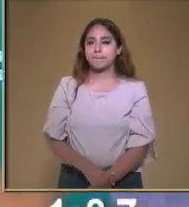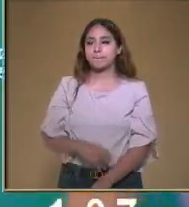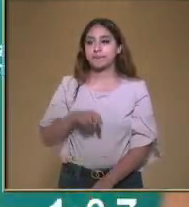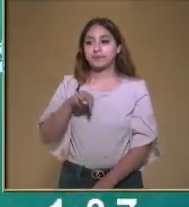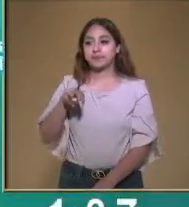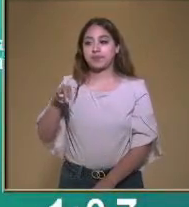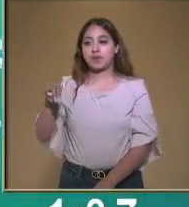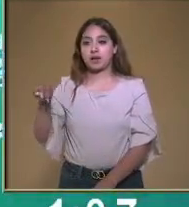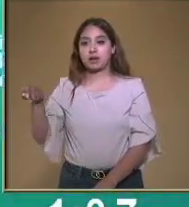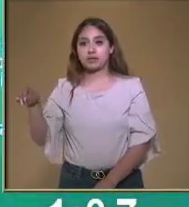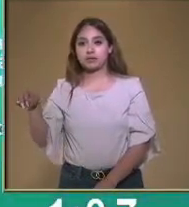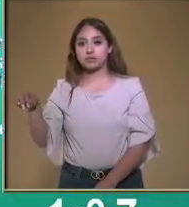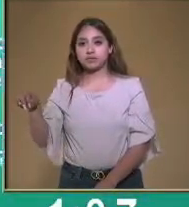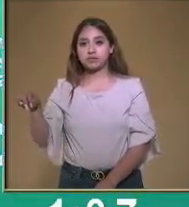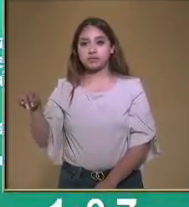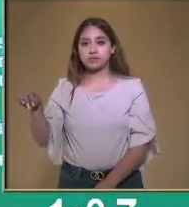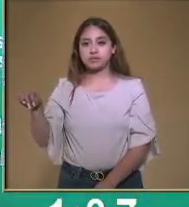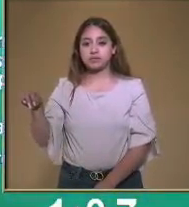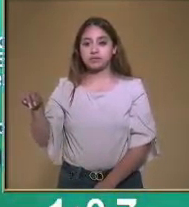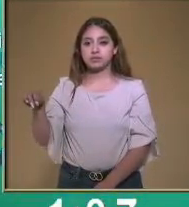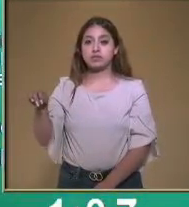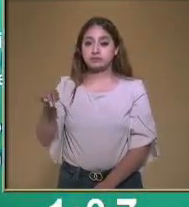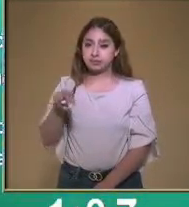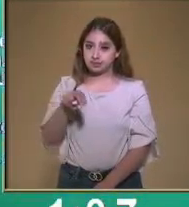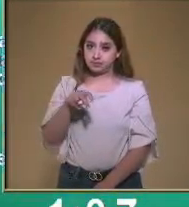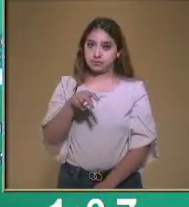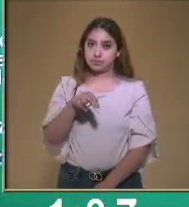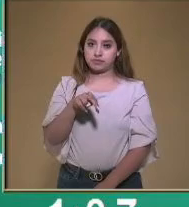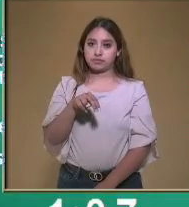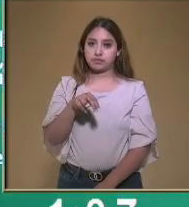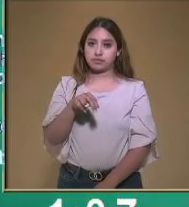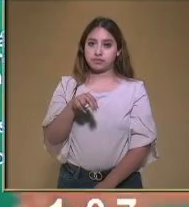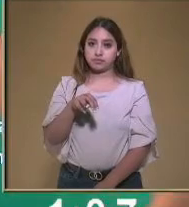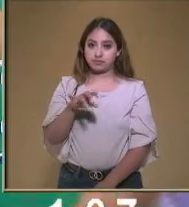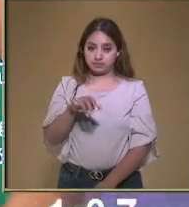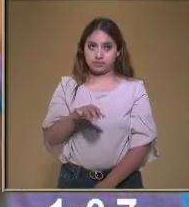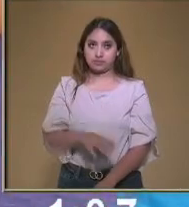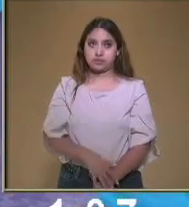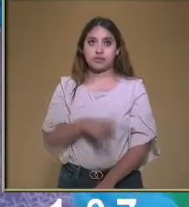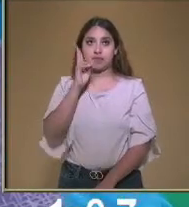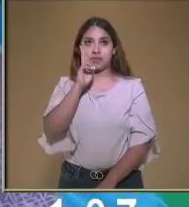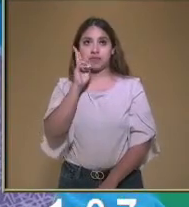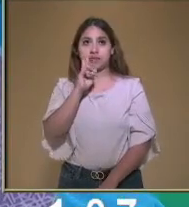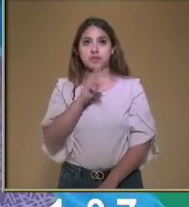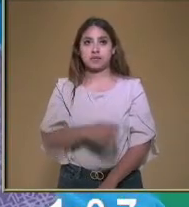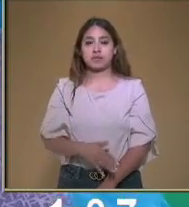Ahí está. Le toqué el hombro izquierdo. Muy bien. Alto ahí.